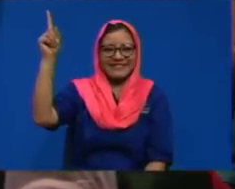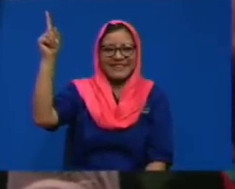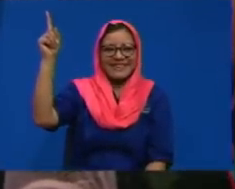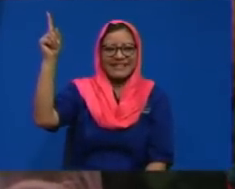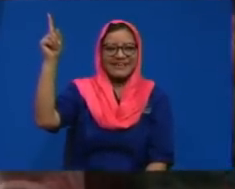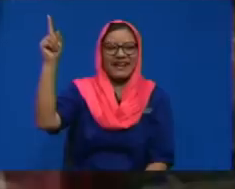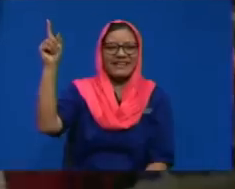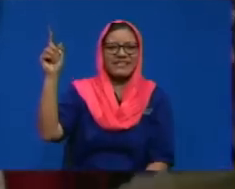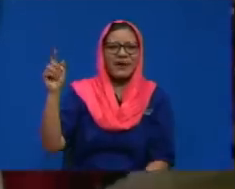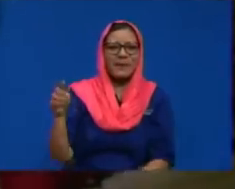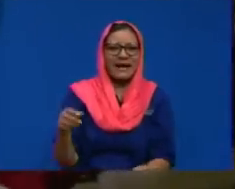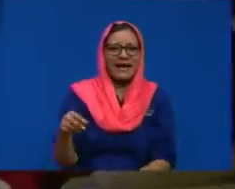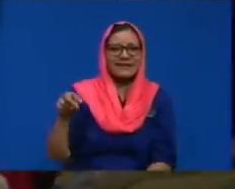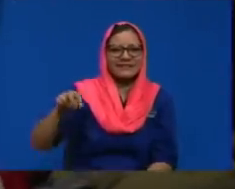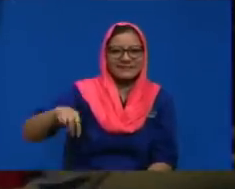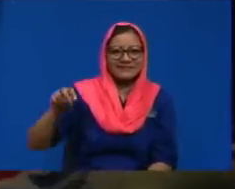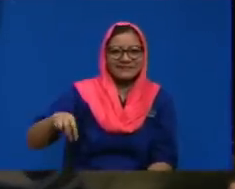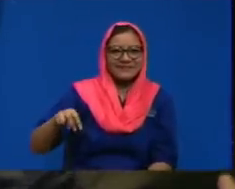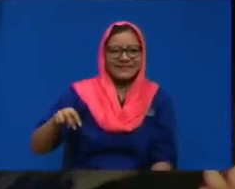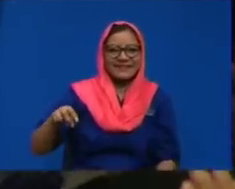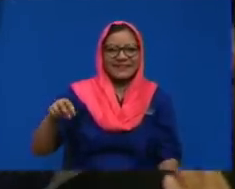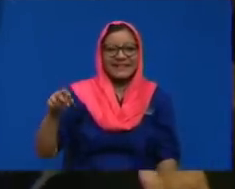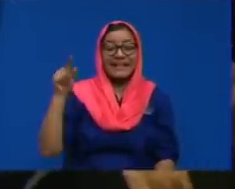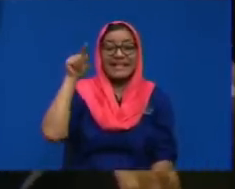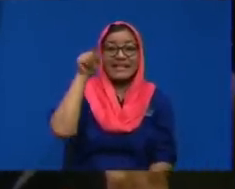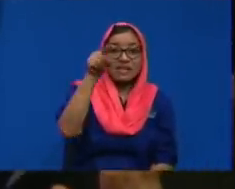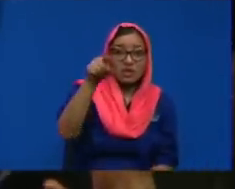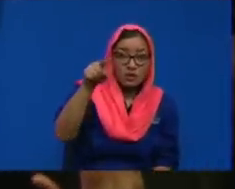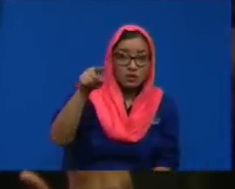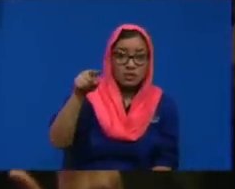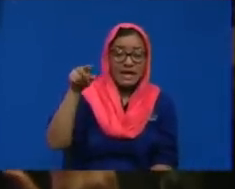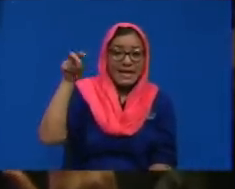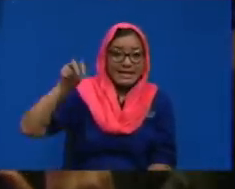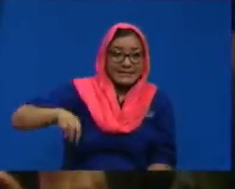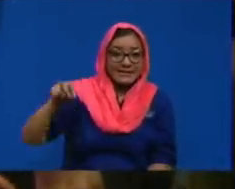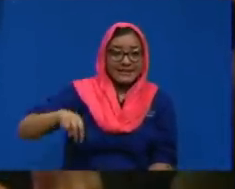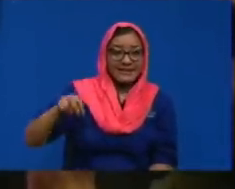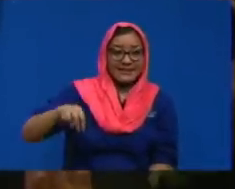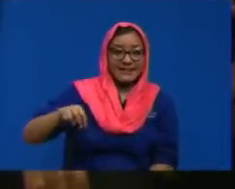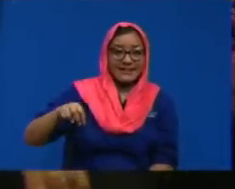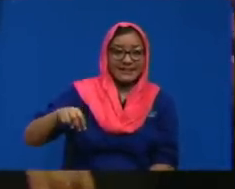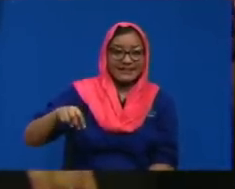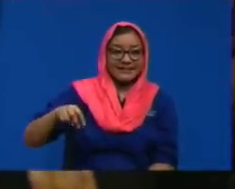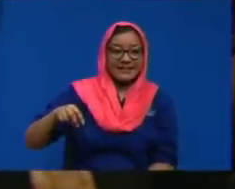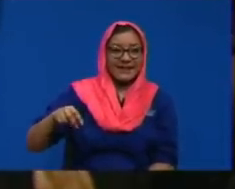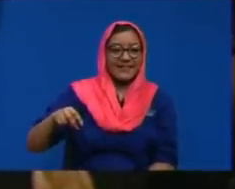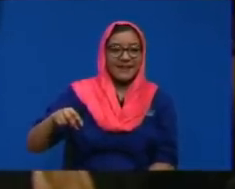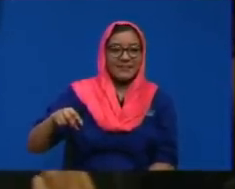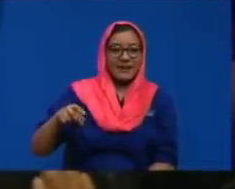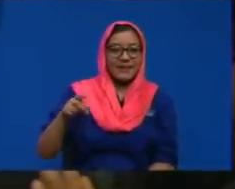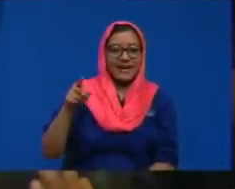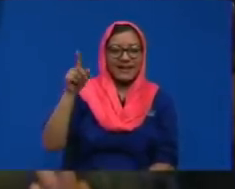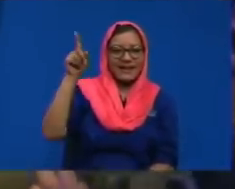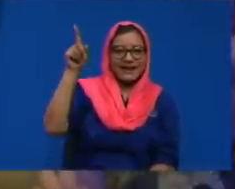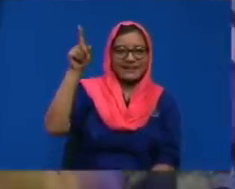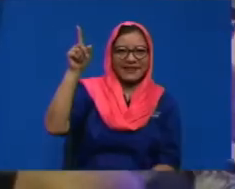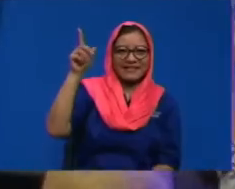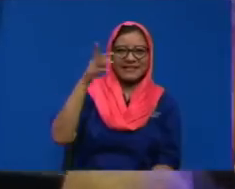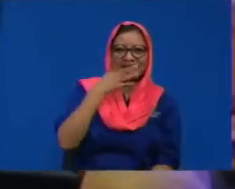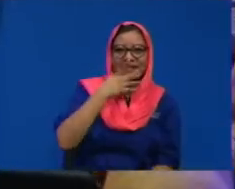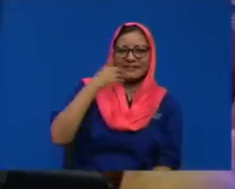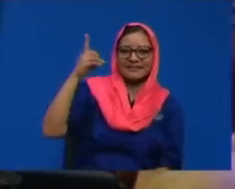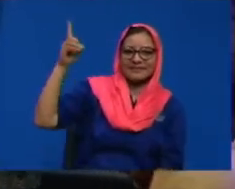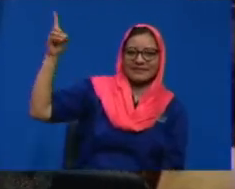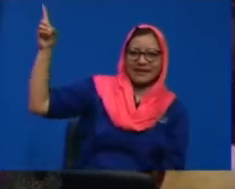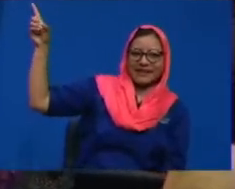necesidades. El Señor se ocupa de tus necesidades. Así que en el nombre de Jesús, gózate. Gracias,